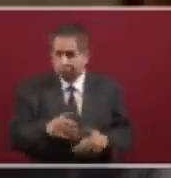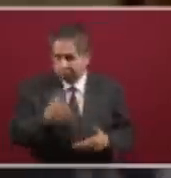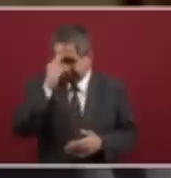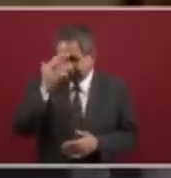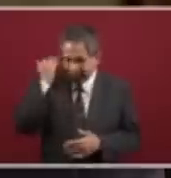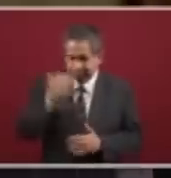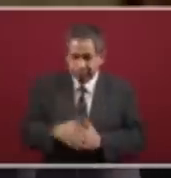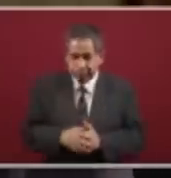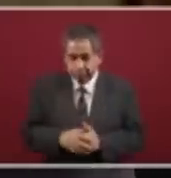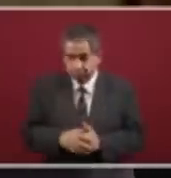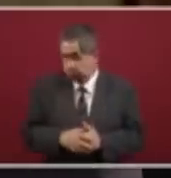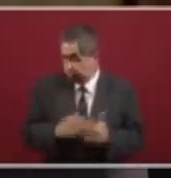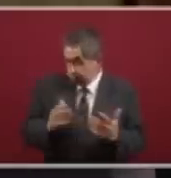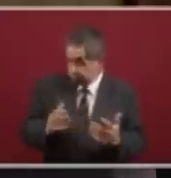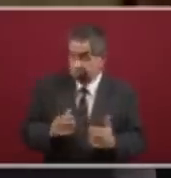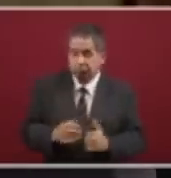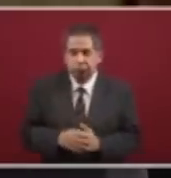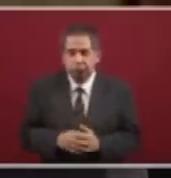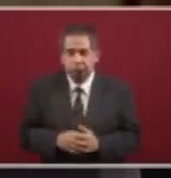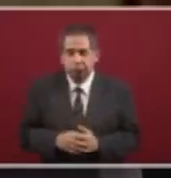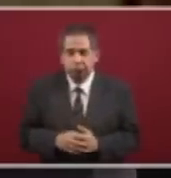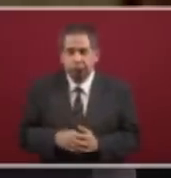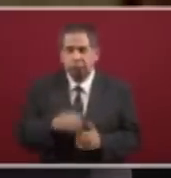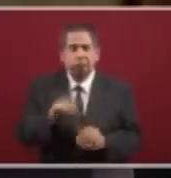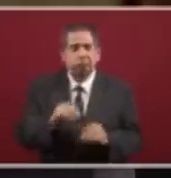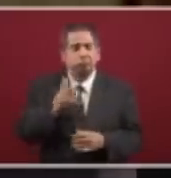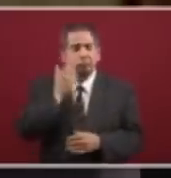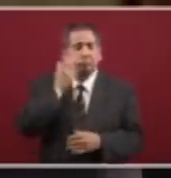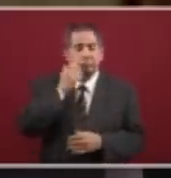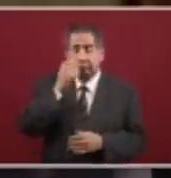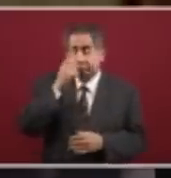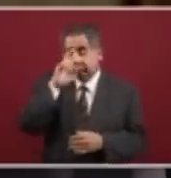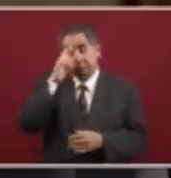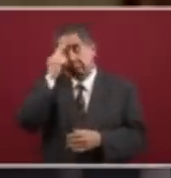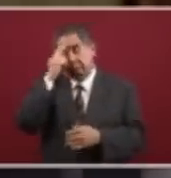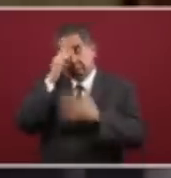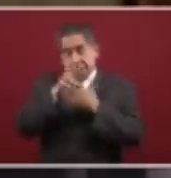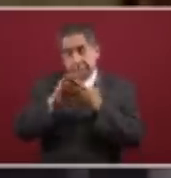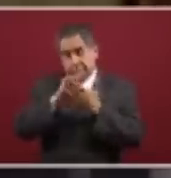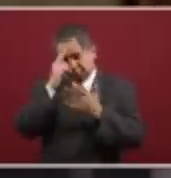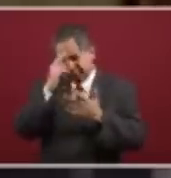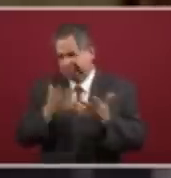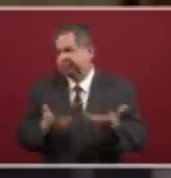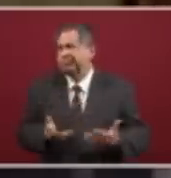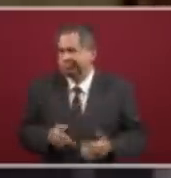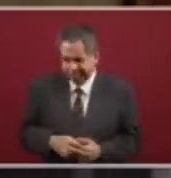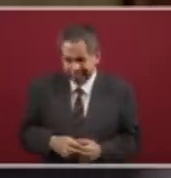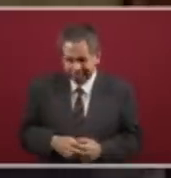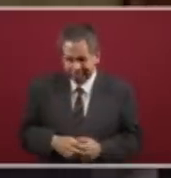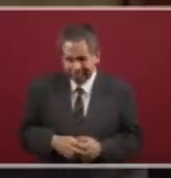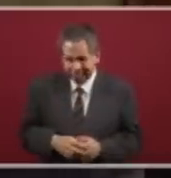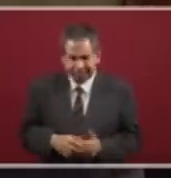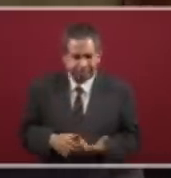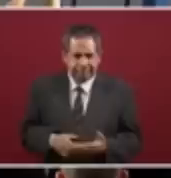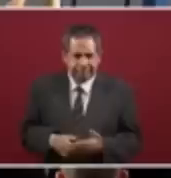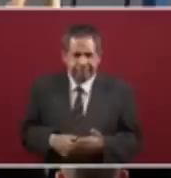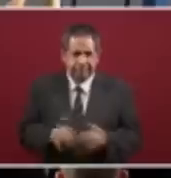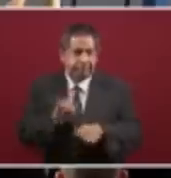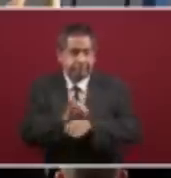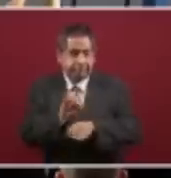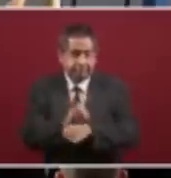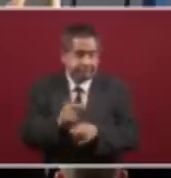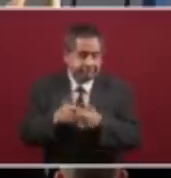hoy vamos a seguir este donándonos la píldora este simulando